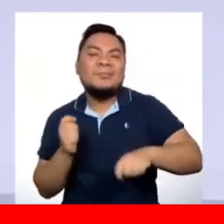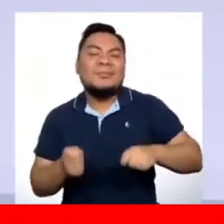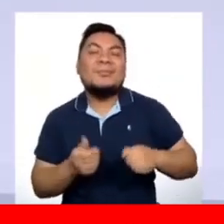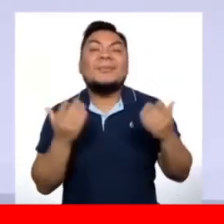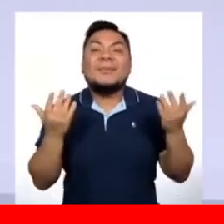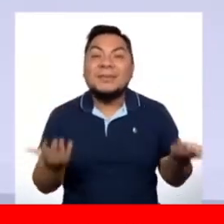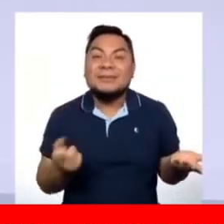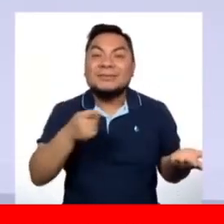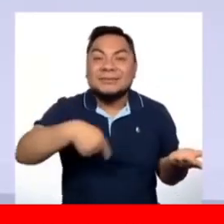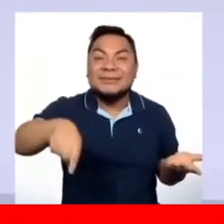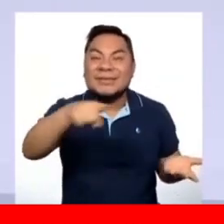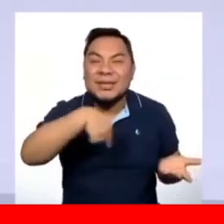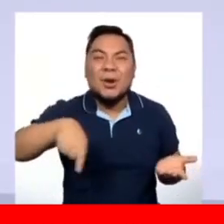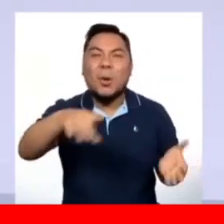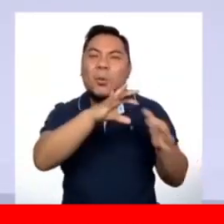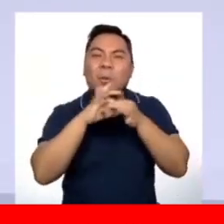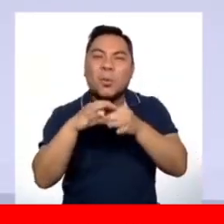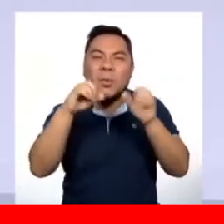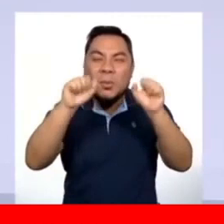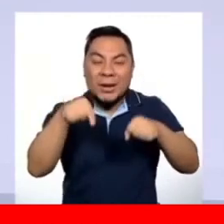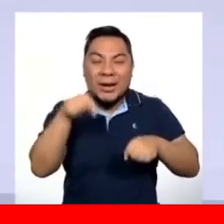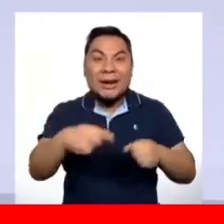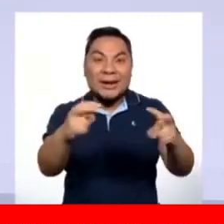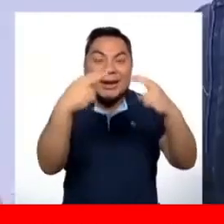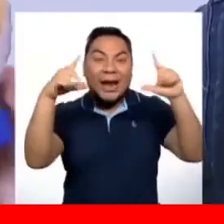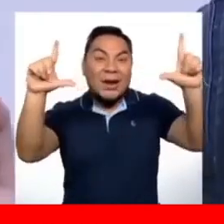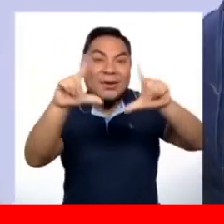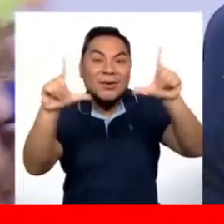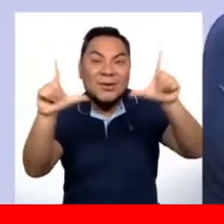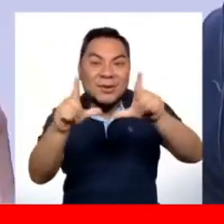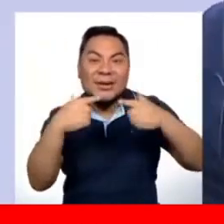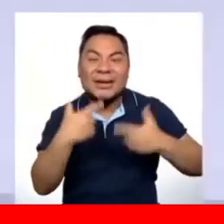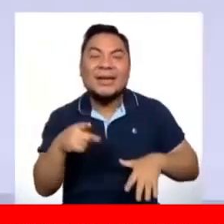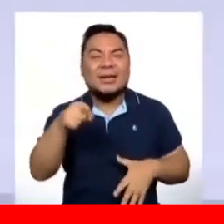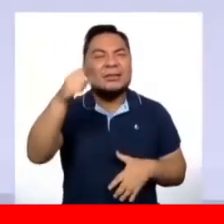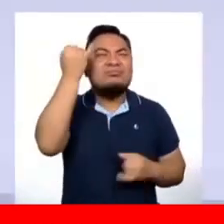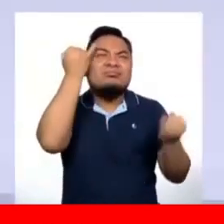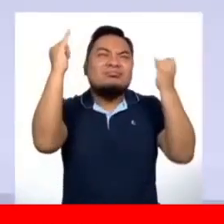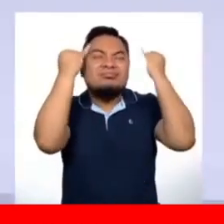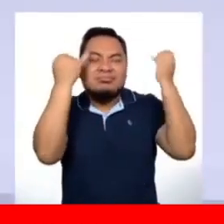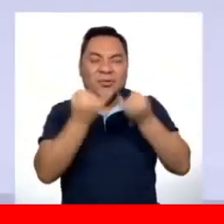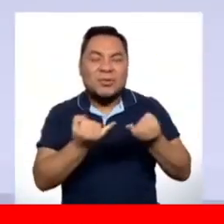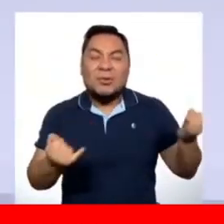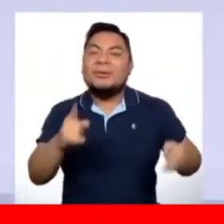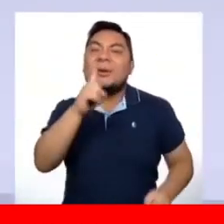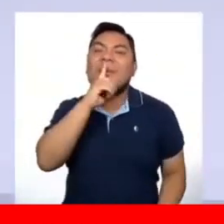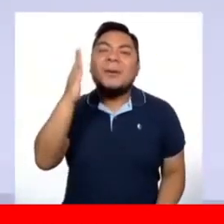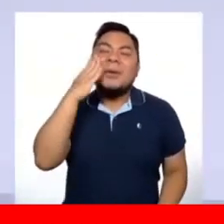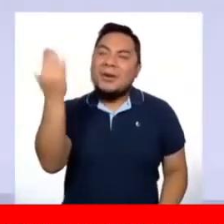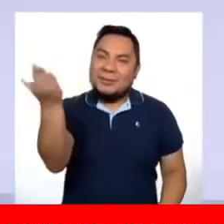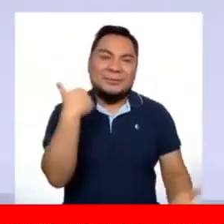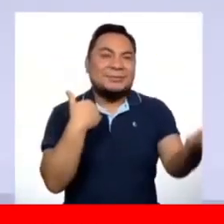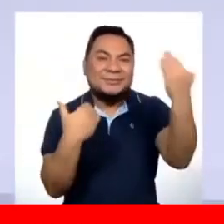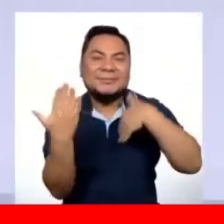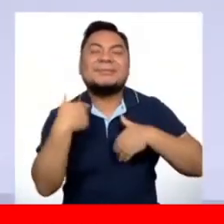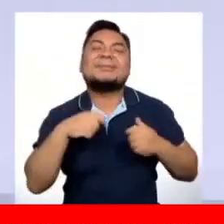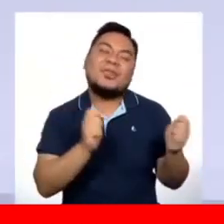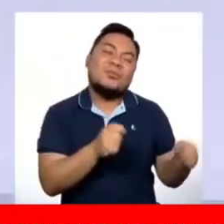Por eso a los niños que ven este programa, hacen sus instrumentos, Fátima les llama.